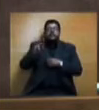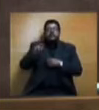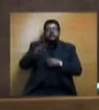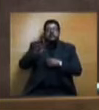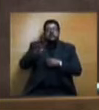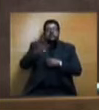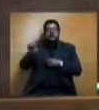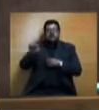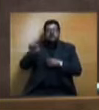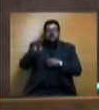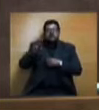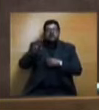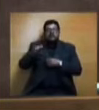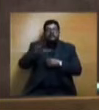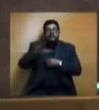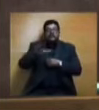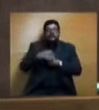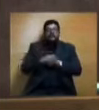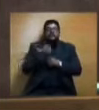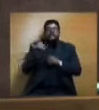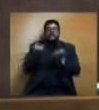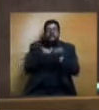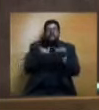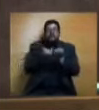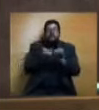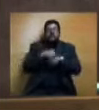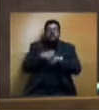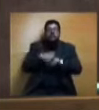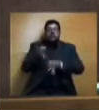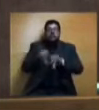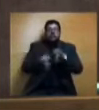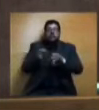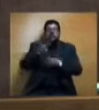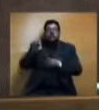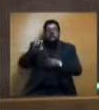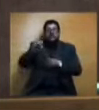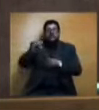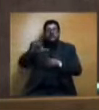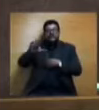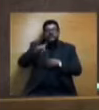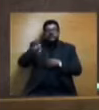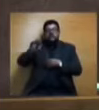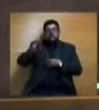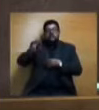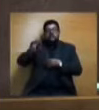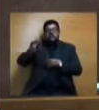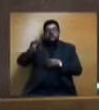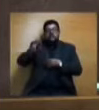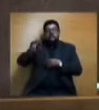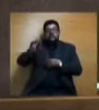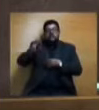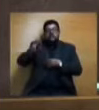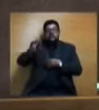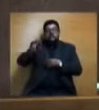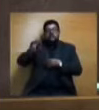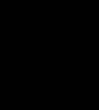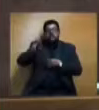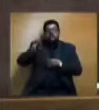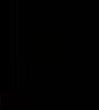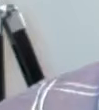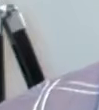484 y 485, así como de los juicios de inconformidad 165, 187, 180. Entonces,